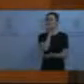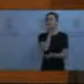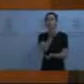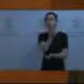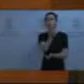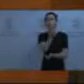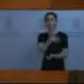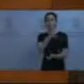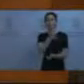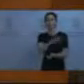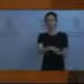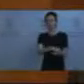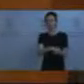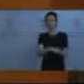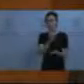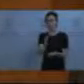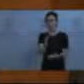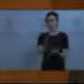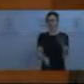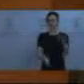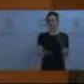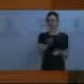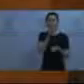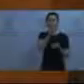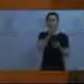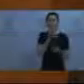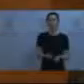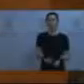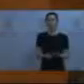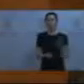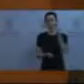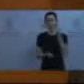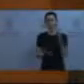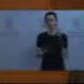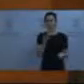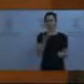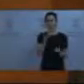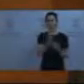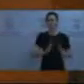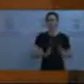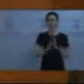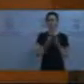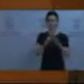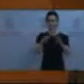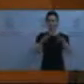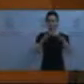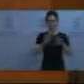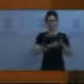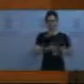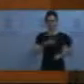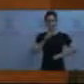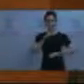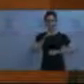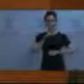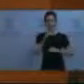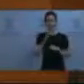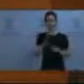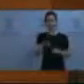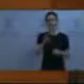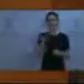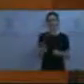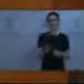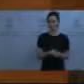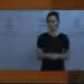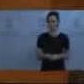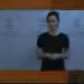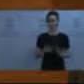solo le hago una valoración o una información y seguro que la conoce. El ejemplo de la misa asturiana para gaita no fue al azar. Es